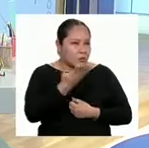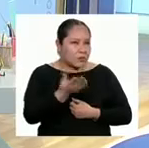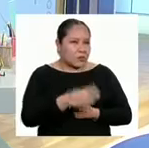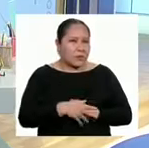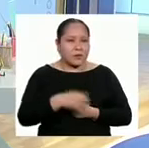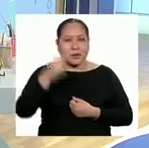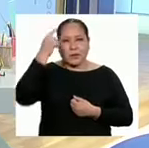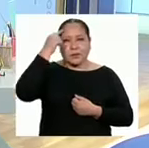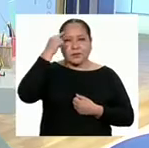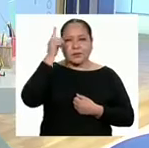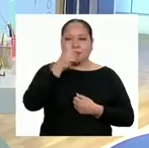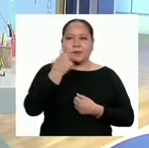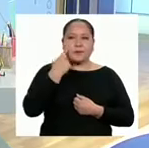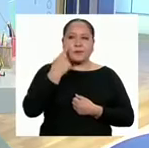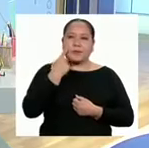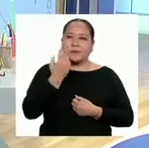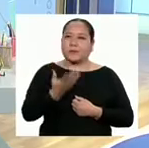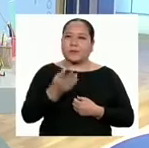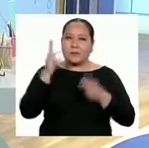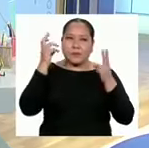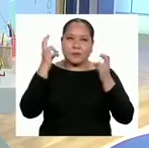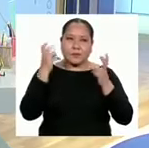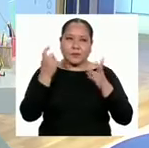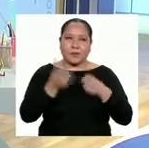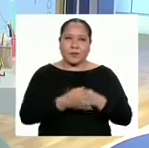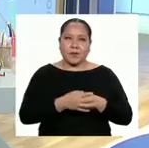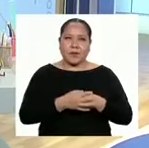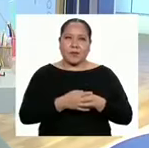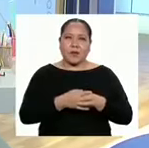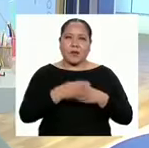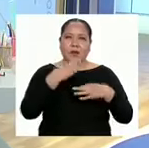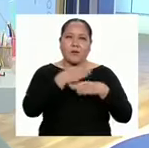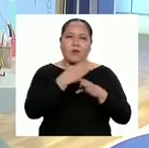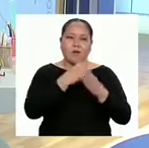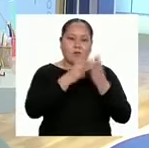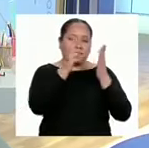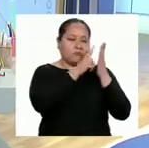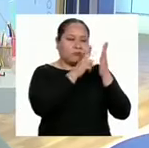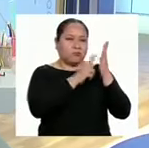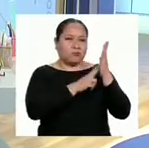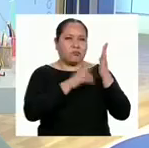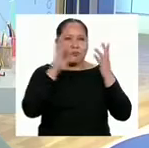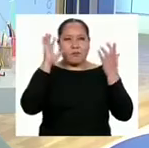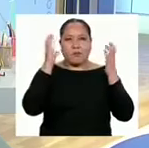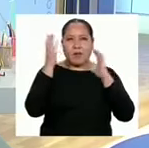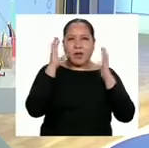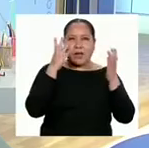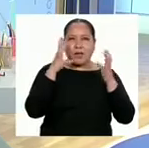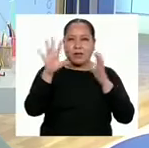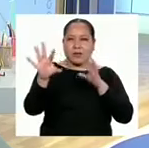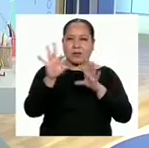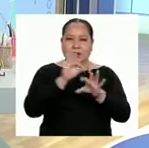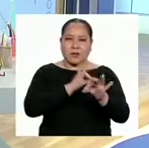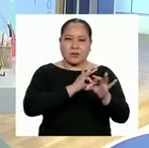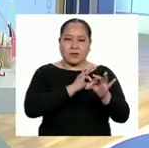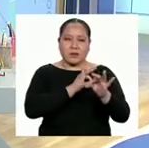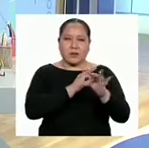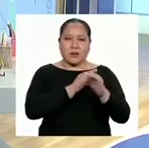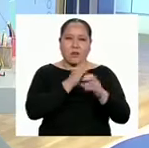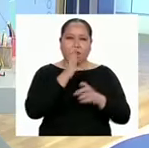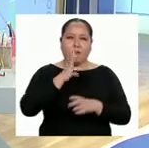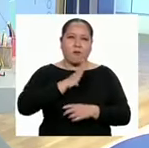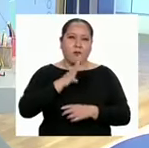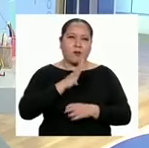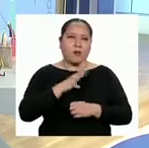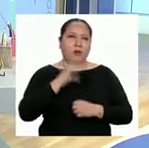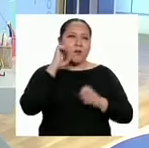Porque creo que no conozco mucho sobre el tema y bueno, por el tipo de lenguaje que utiliza, parece como sacado de una enciclopedia. Por